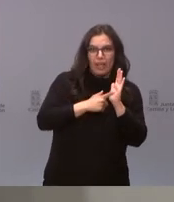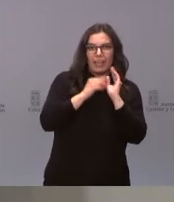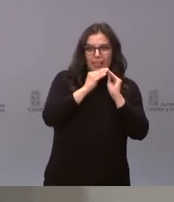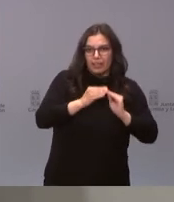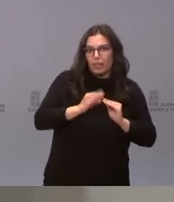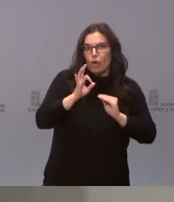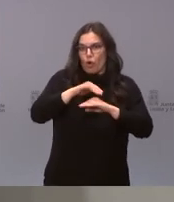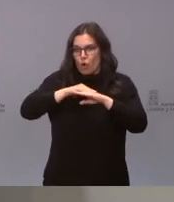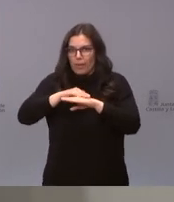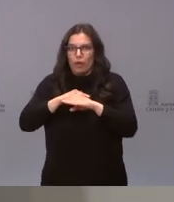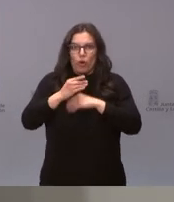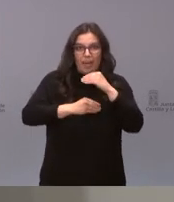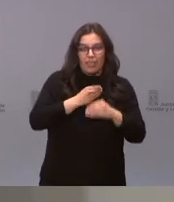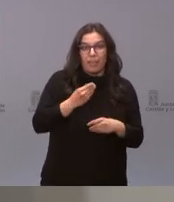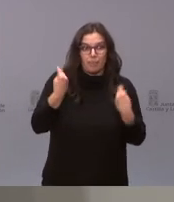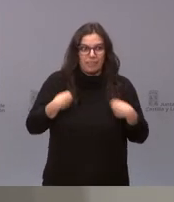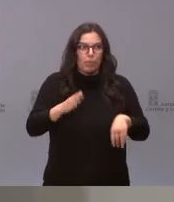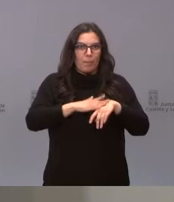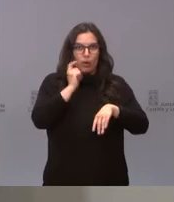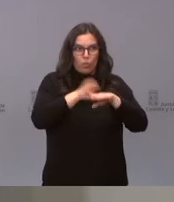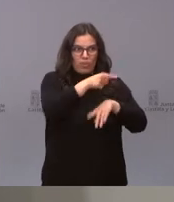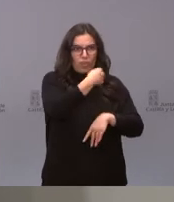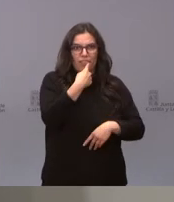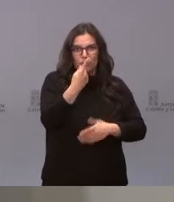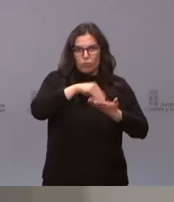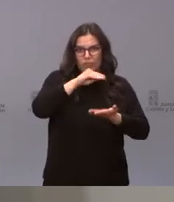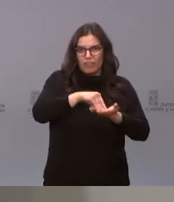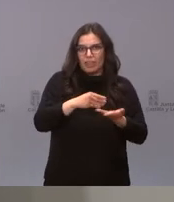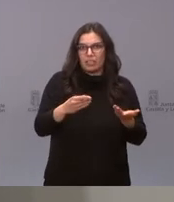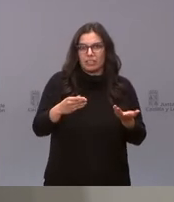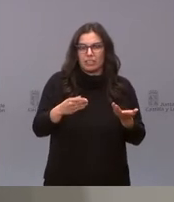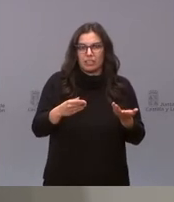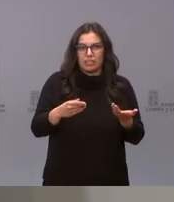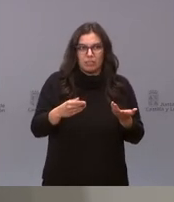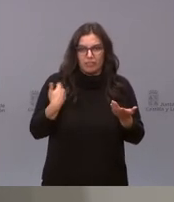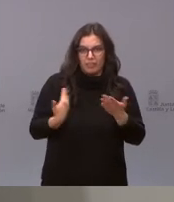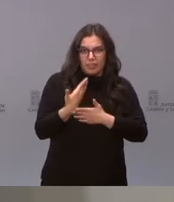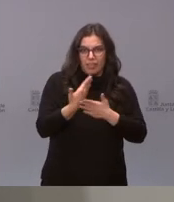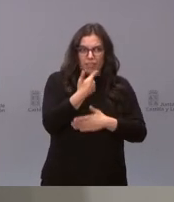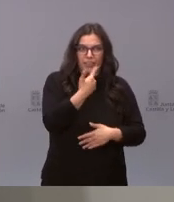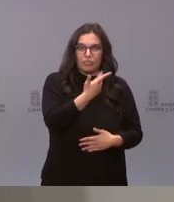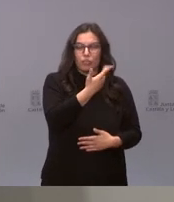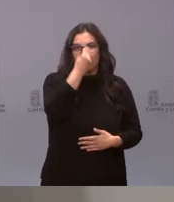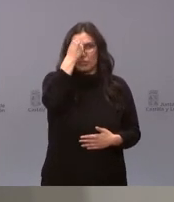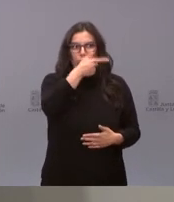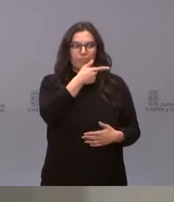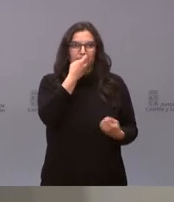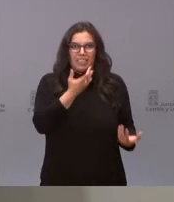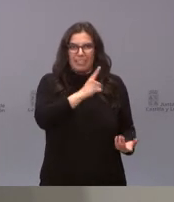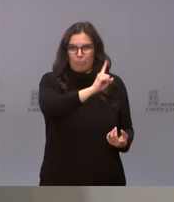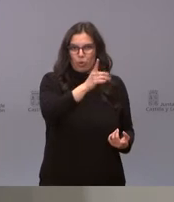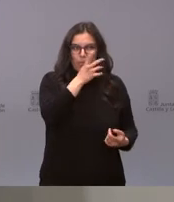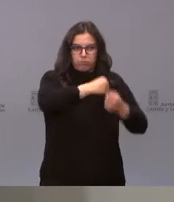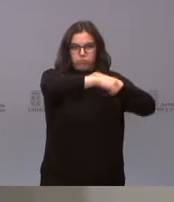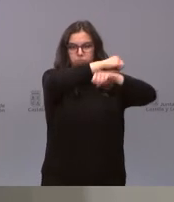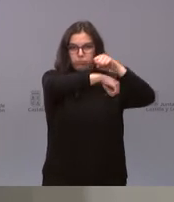y además es que para los propios jueces y ellos lo han dicho en muchas ocasiones en estos en estos días pues yo creo que no es que no es bueno entonces todas las